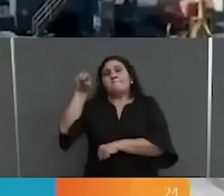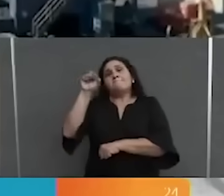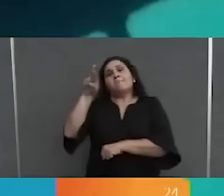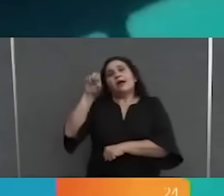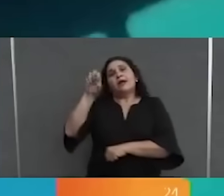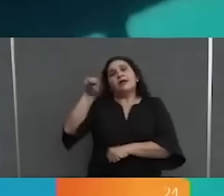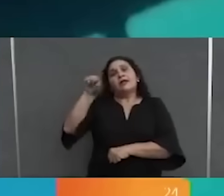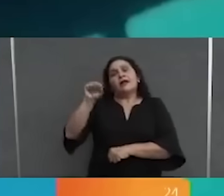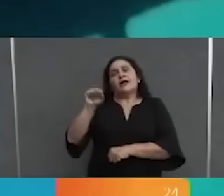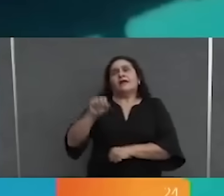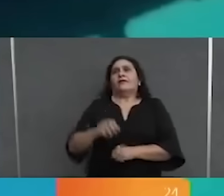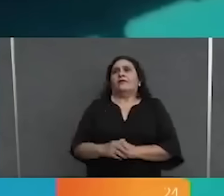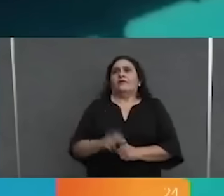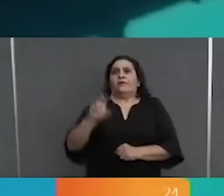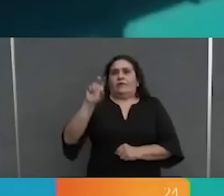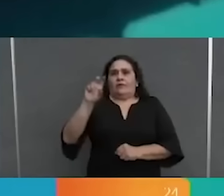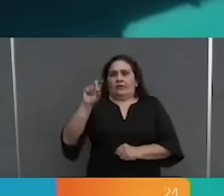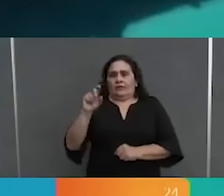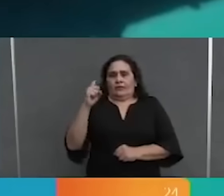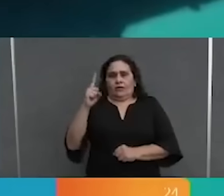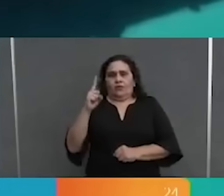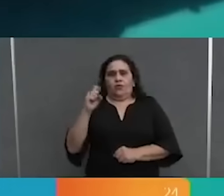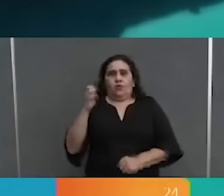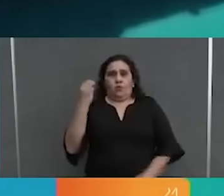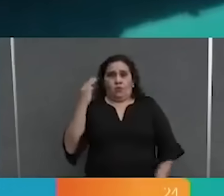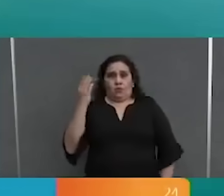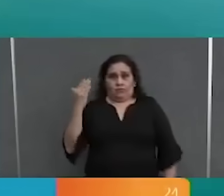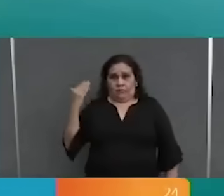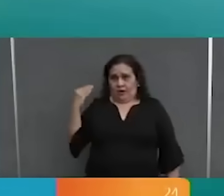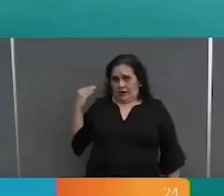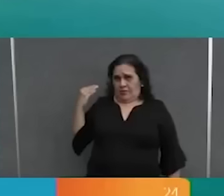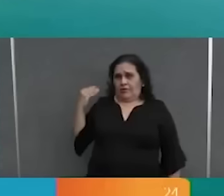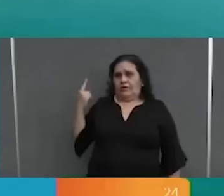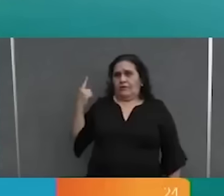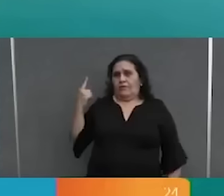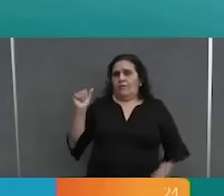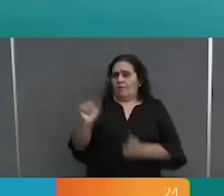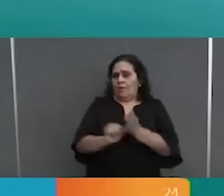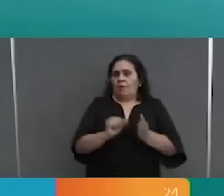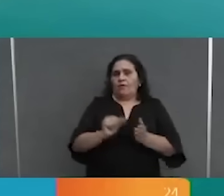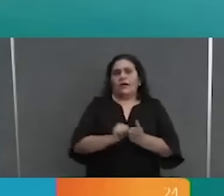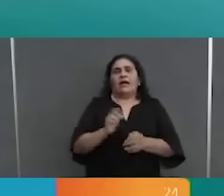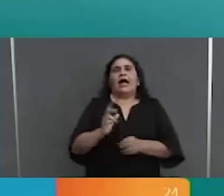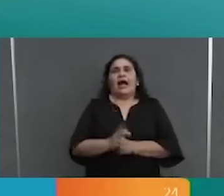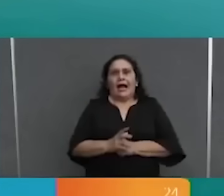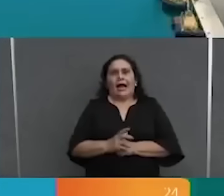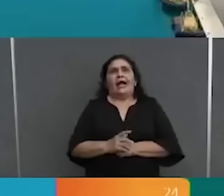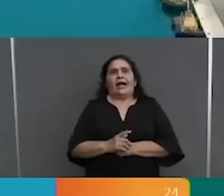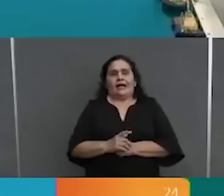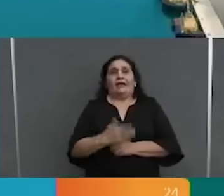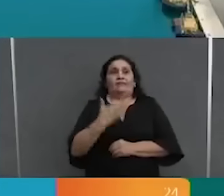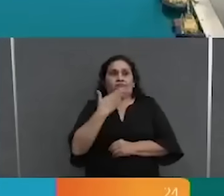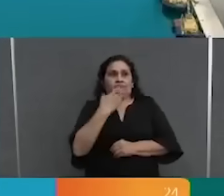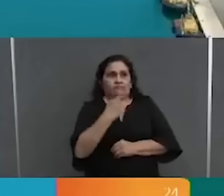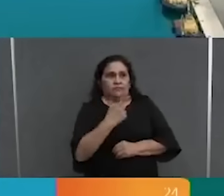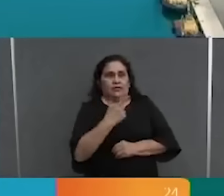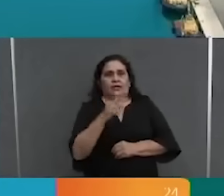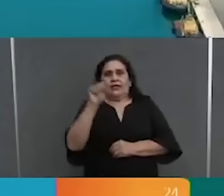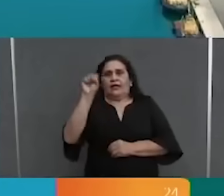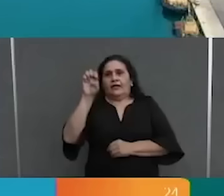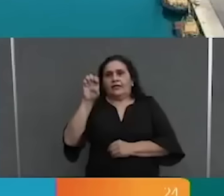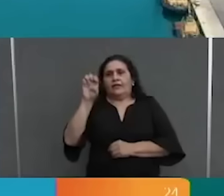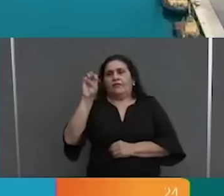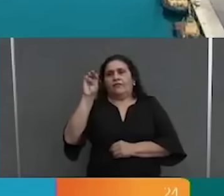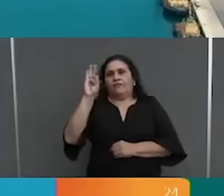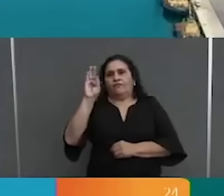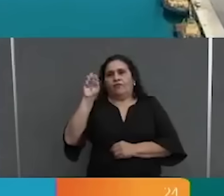31 de mayo del 2024, hace mes y medio, logramos que la Secretaría, bueno, que la SIPONA de aquí de